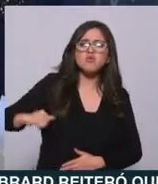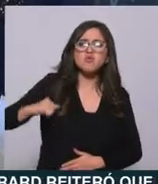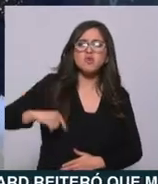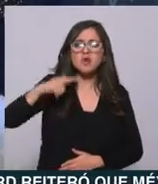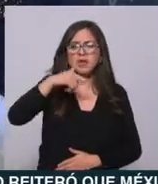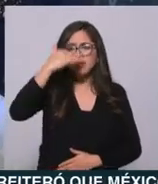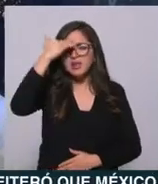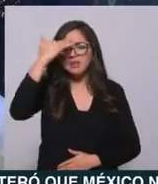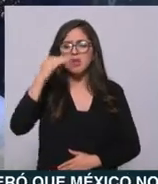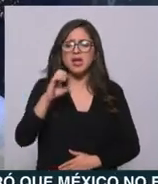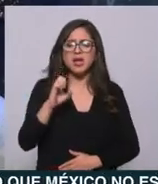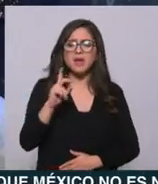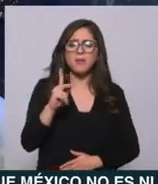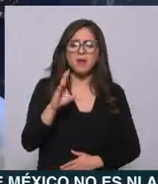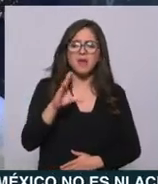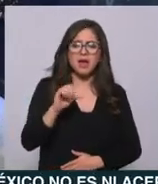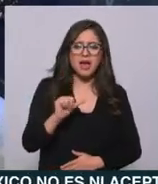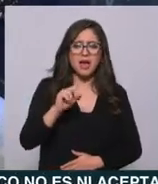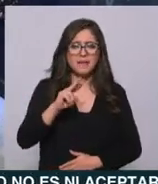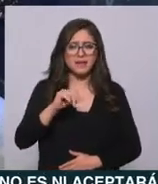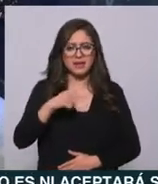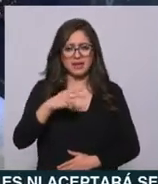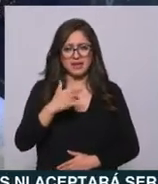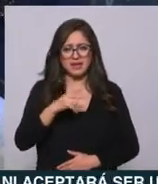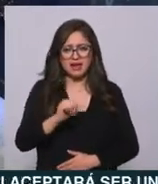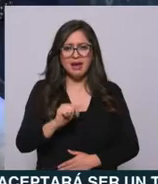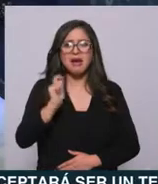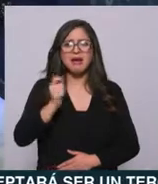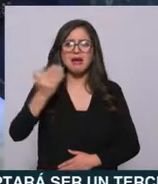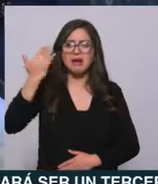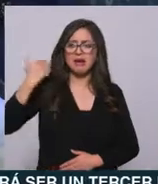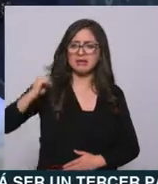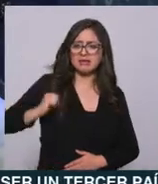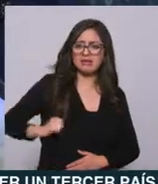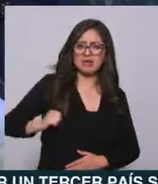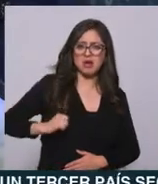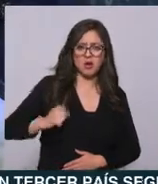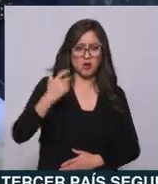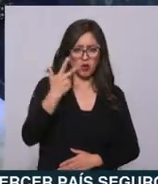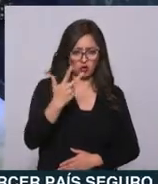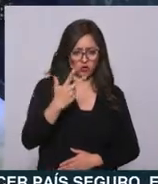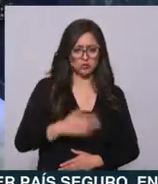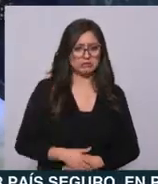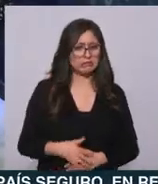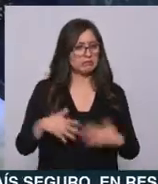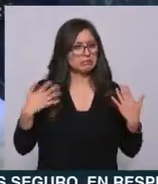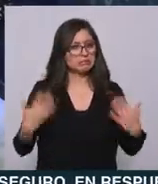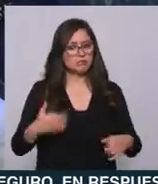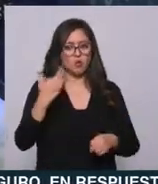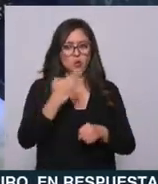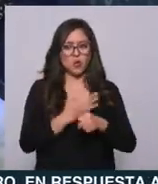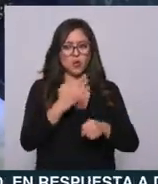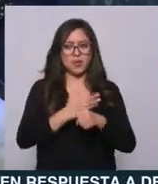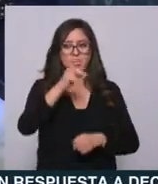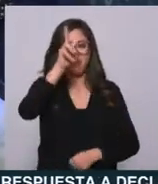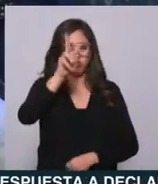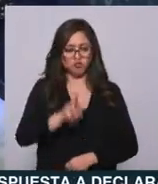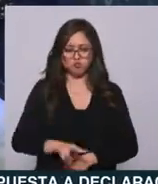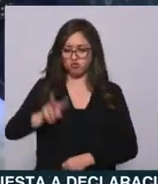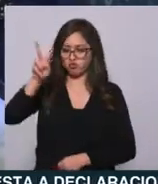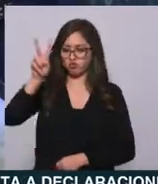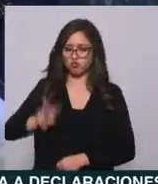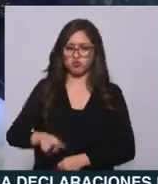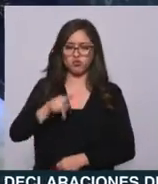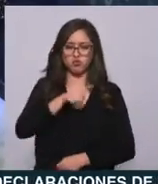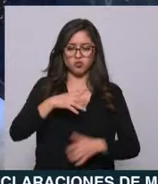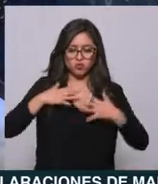menos? Como en el siglo VIII. En el siglo VIII, 70. Bueno, ya nada más con ver sus atuendos ya nos podemos dar cuenta más o menos de lo que se